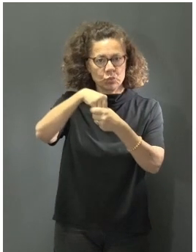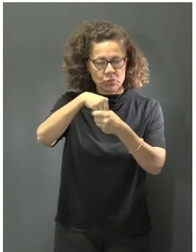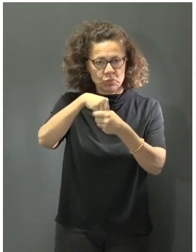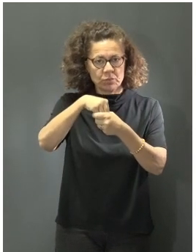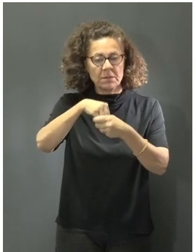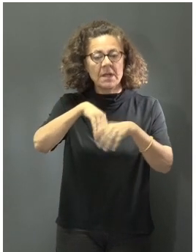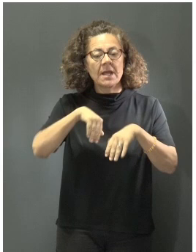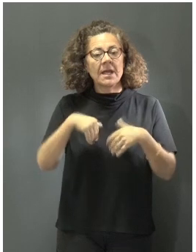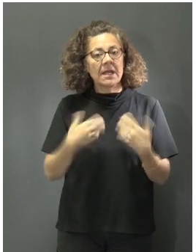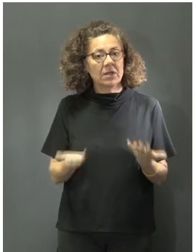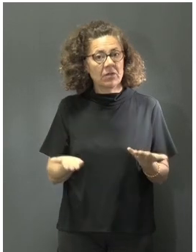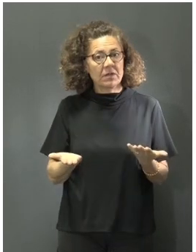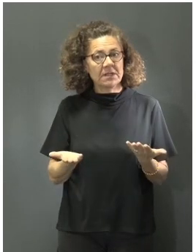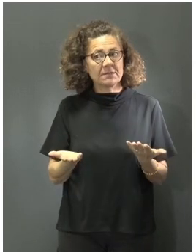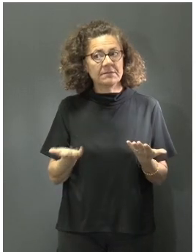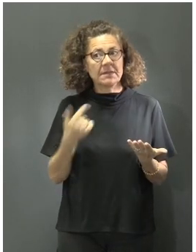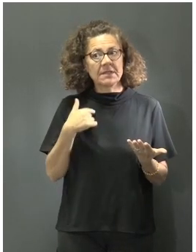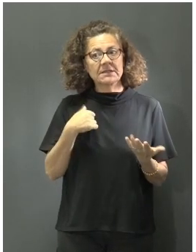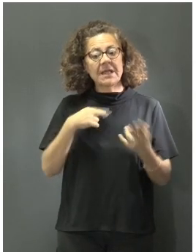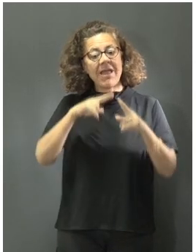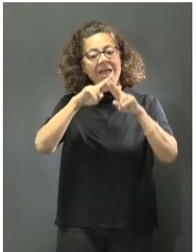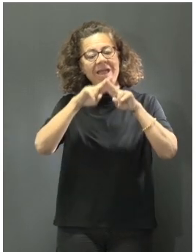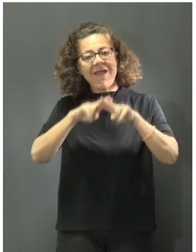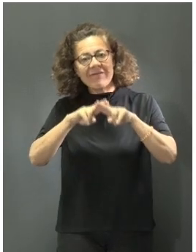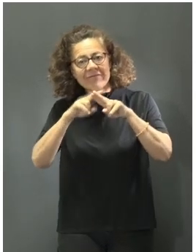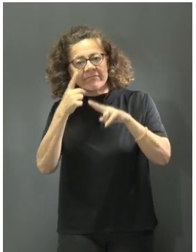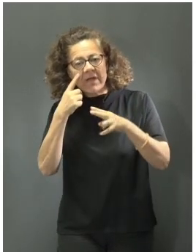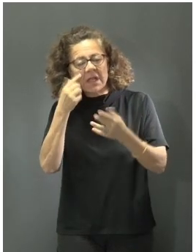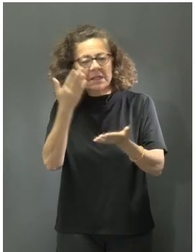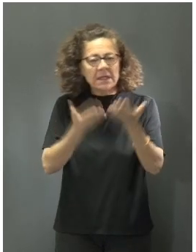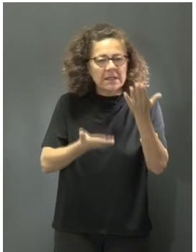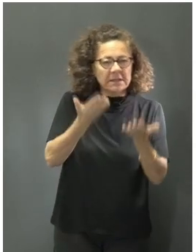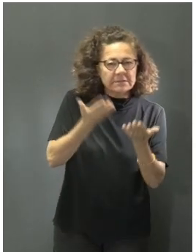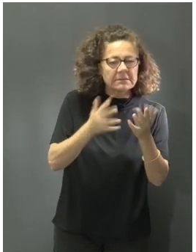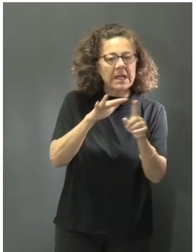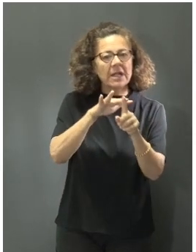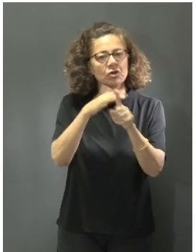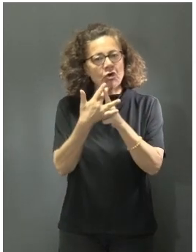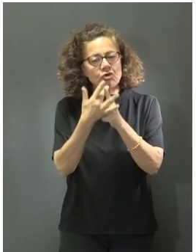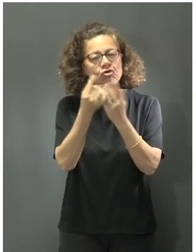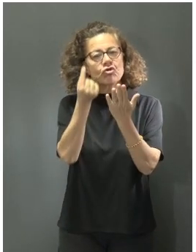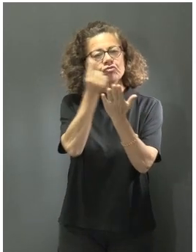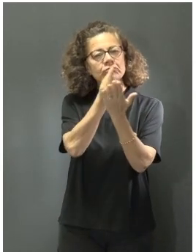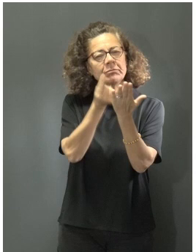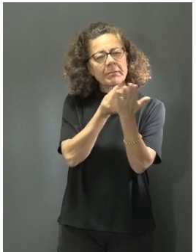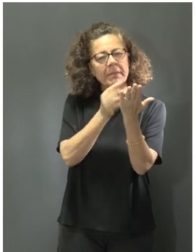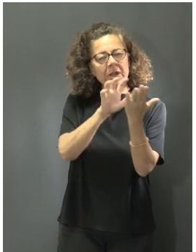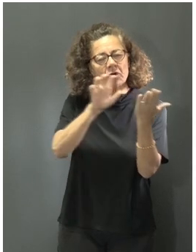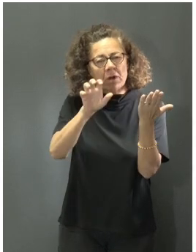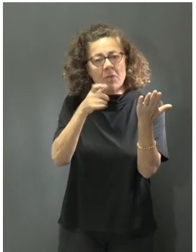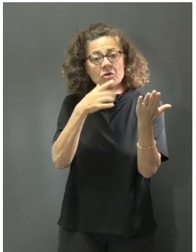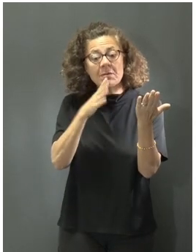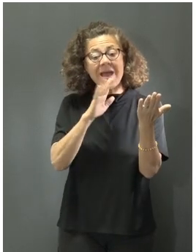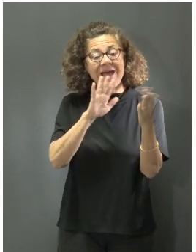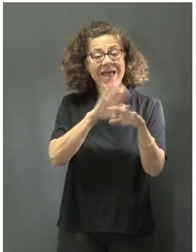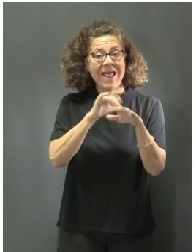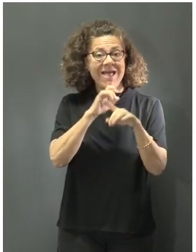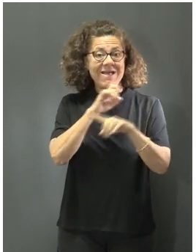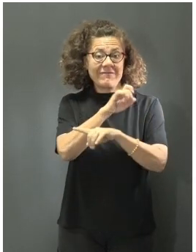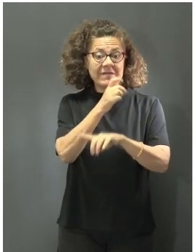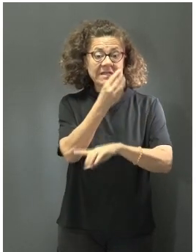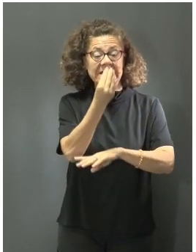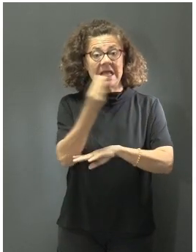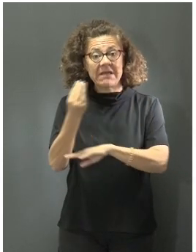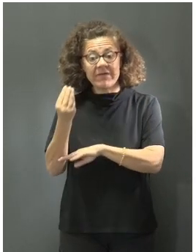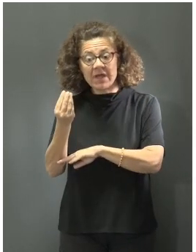Entonces, se evalúan entornos, se evalúan pictogramas. En la evaluación de estos pictogramas de señalización, que yo creo que en